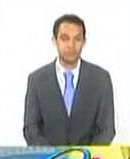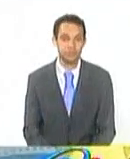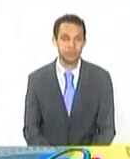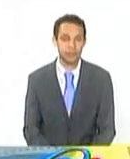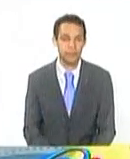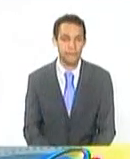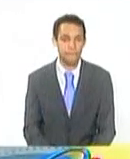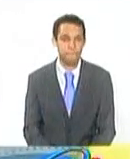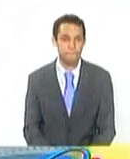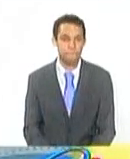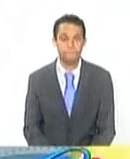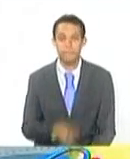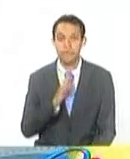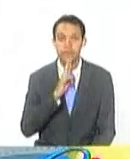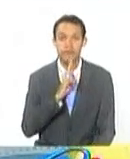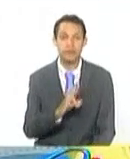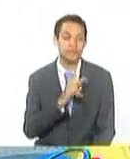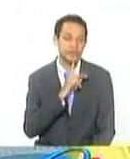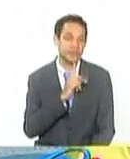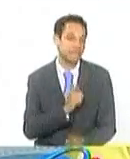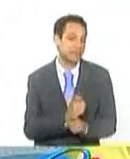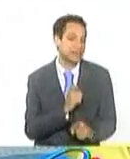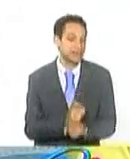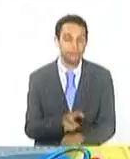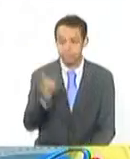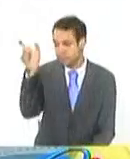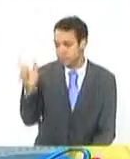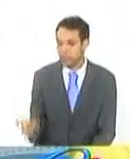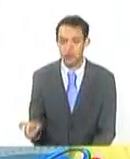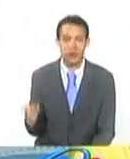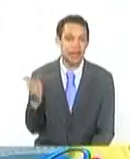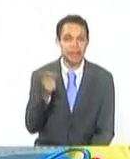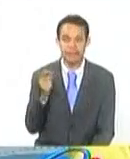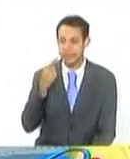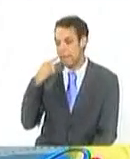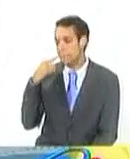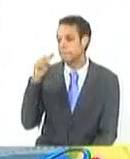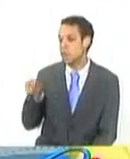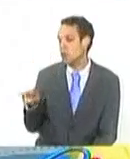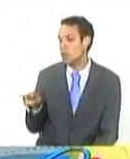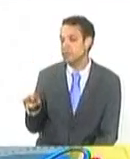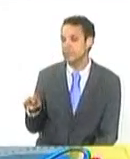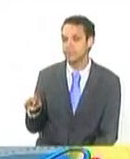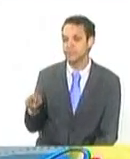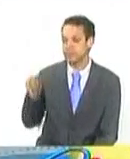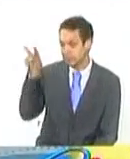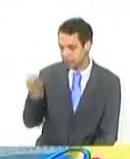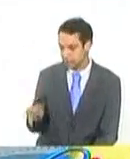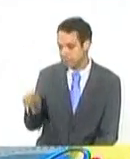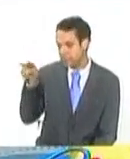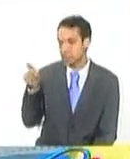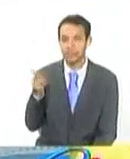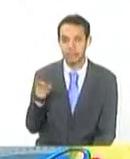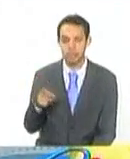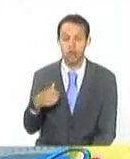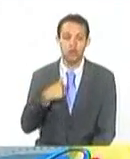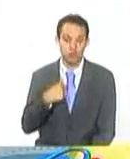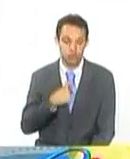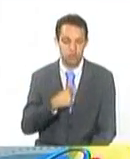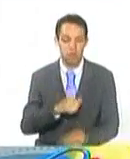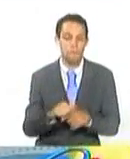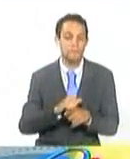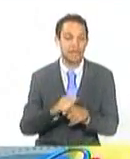esa respuesta es muy difícil dársela por televisión como Iván decía al principio del programa damos respuestas prácticas